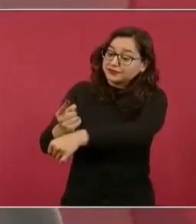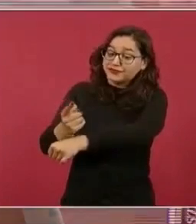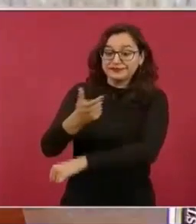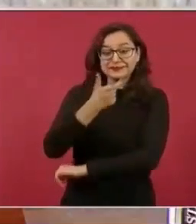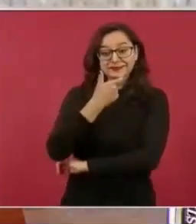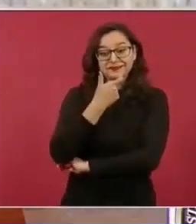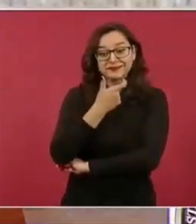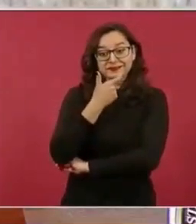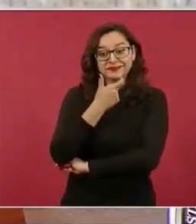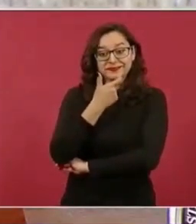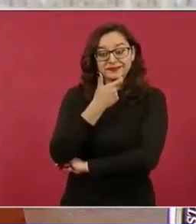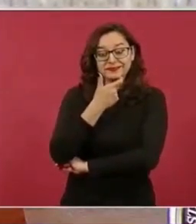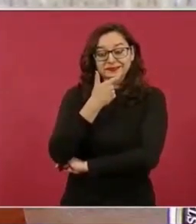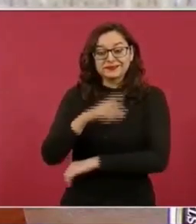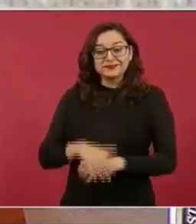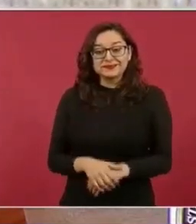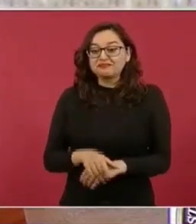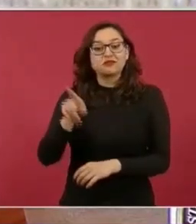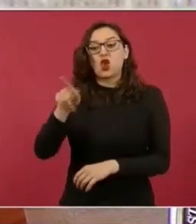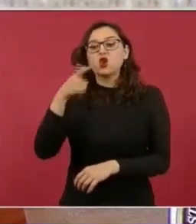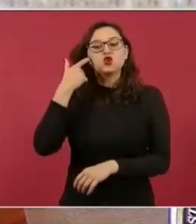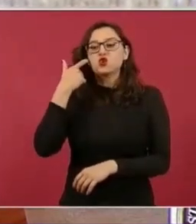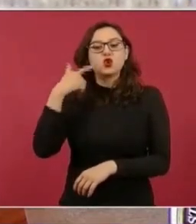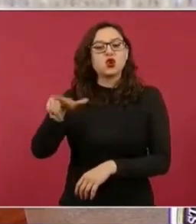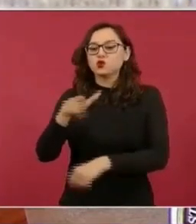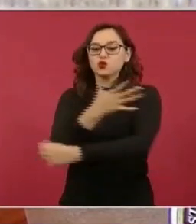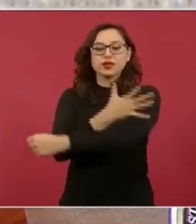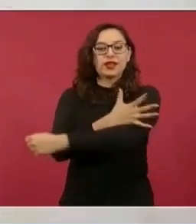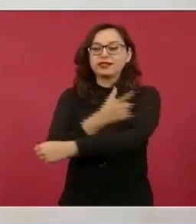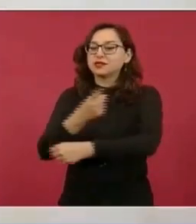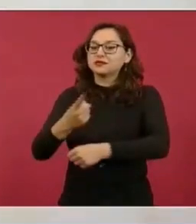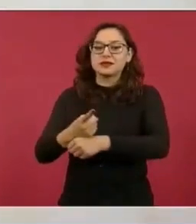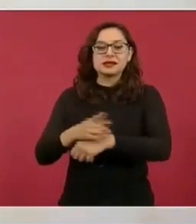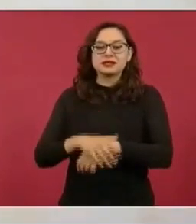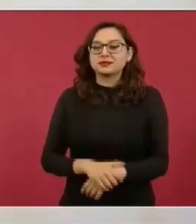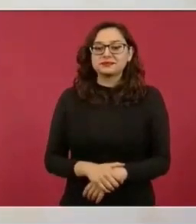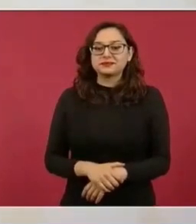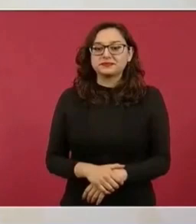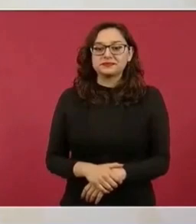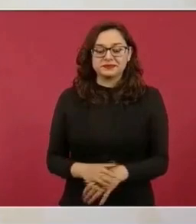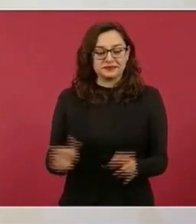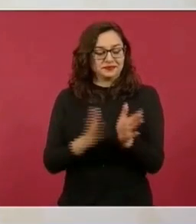que yo transparente los documentos que poseo,